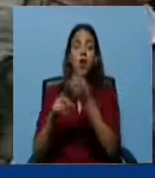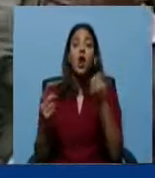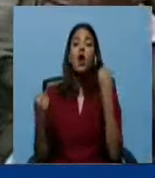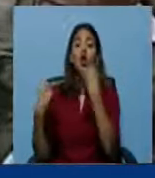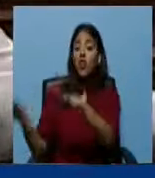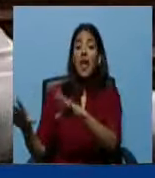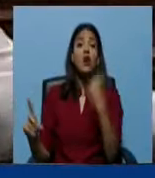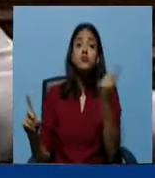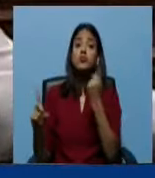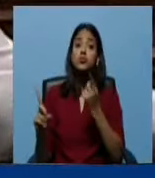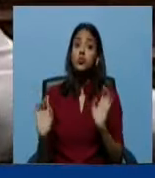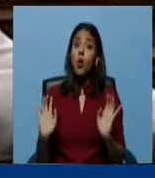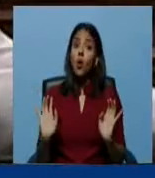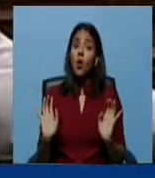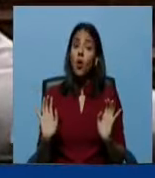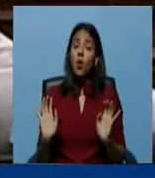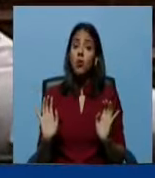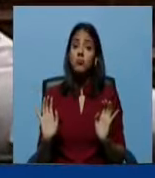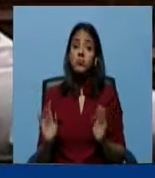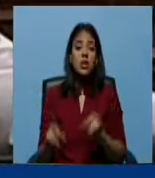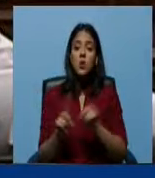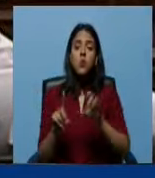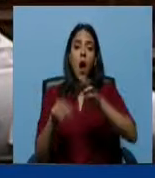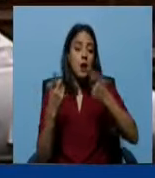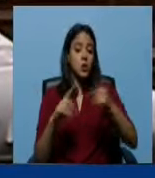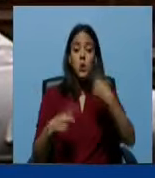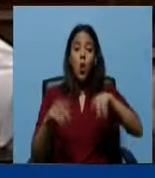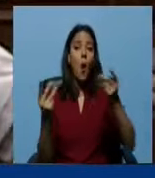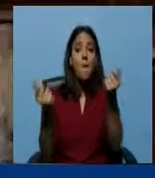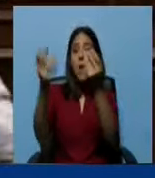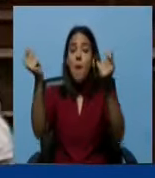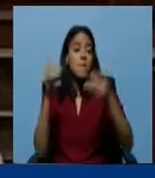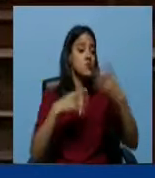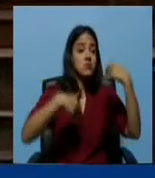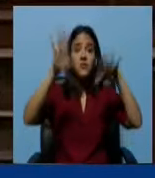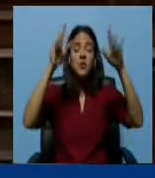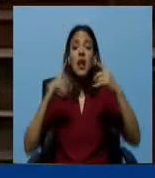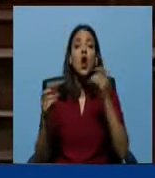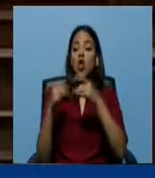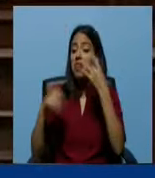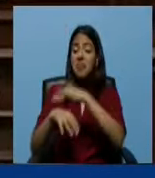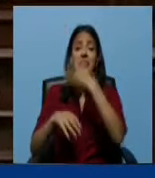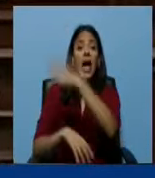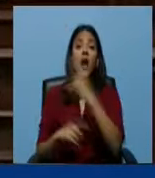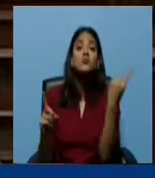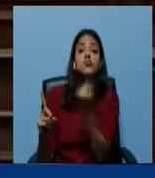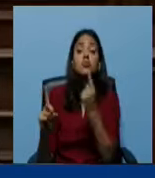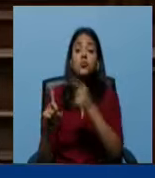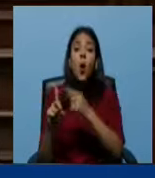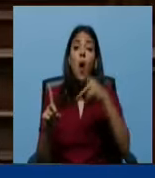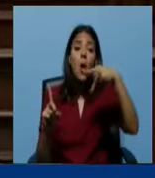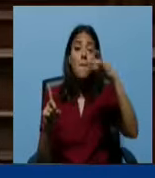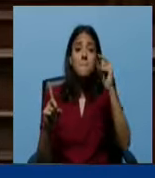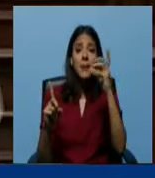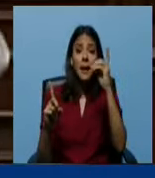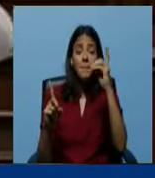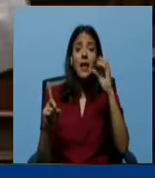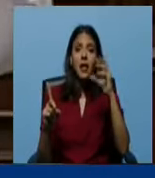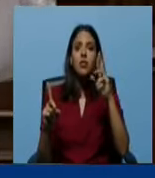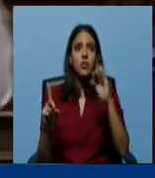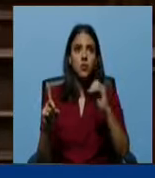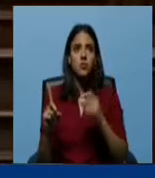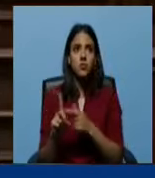Carmona Estanga, con alma decrépita, Pedro Carmona Estanga. Y después, bueno,